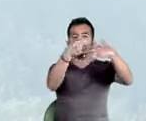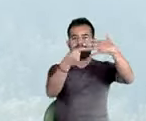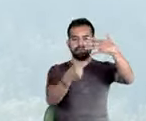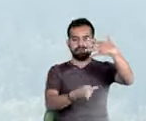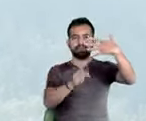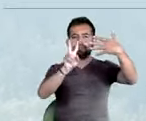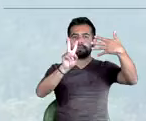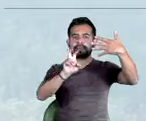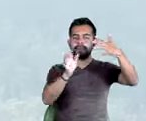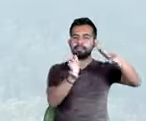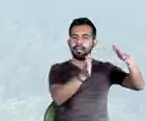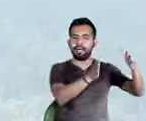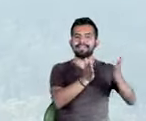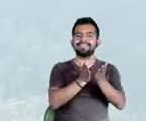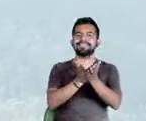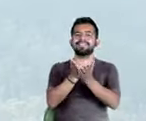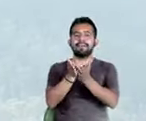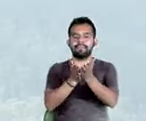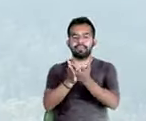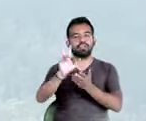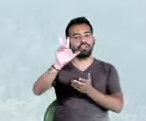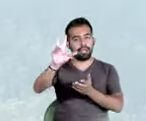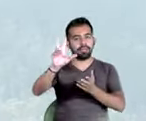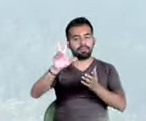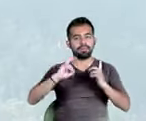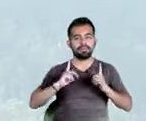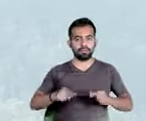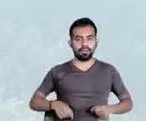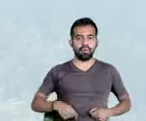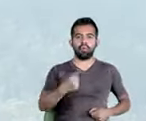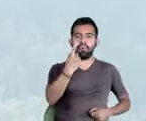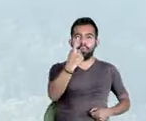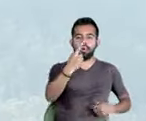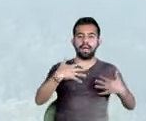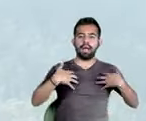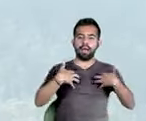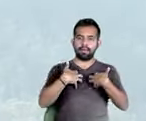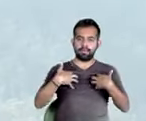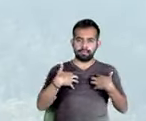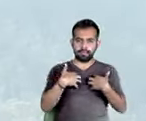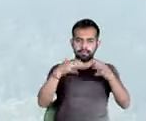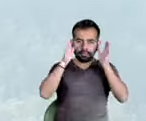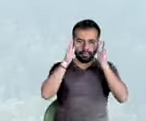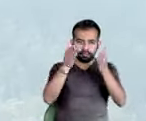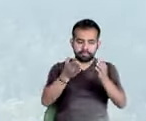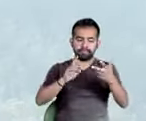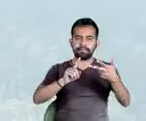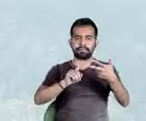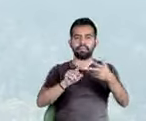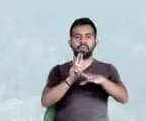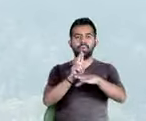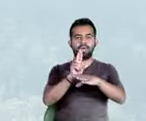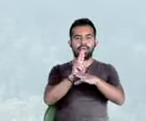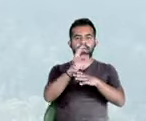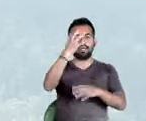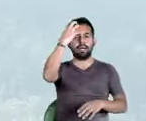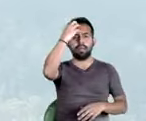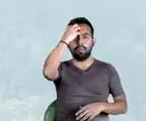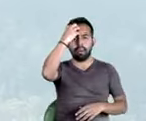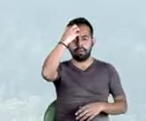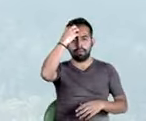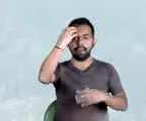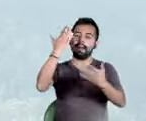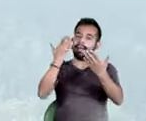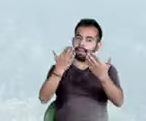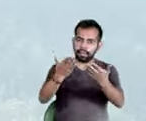prestación de servicios, hay 3 unidades de salud, una de bienestar animal y 35 unidades educativas. Esto es lo que